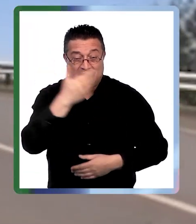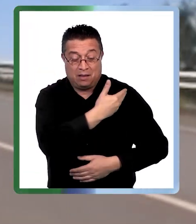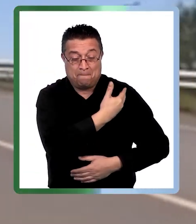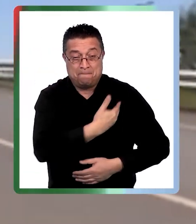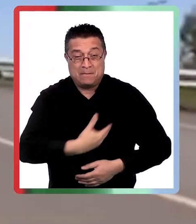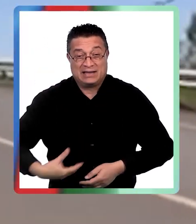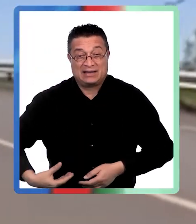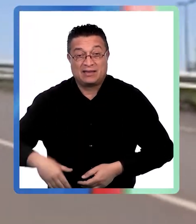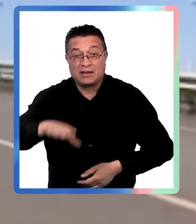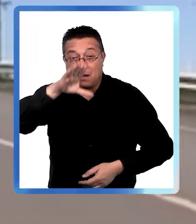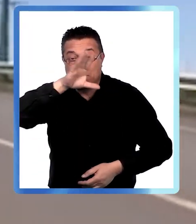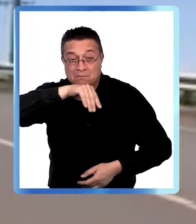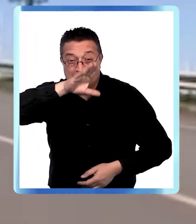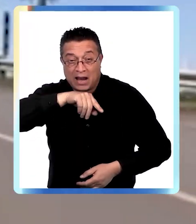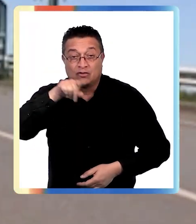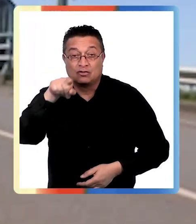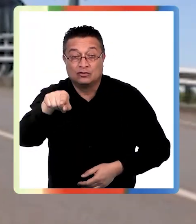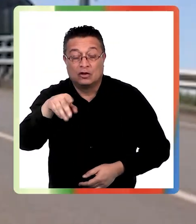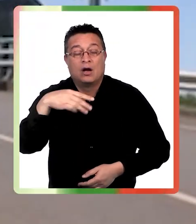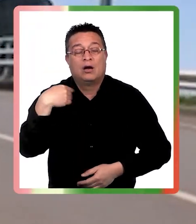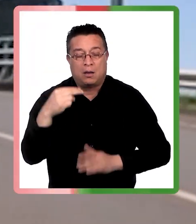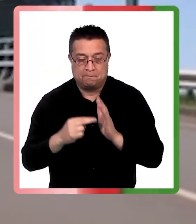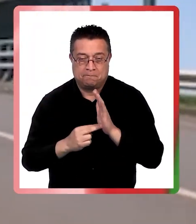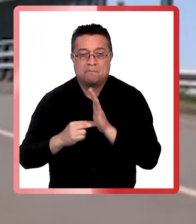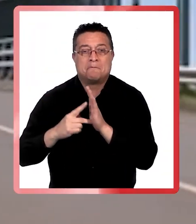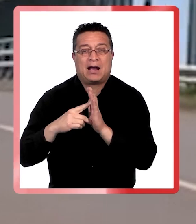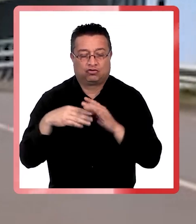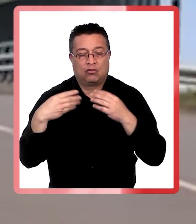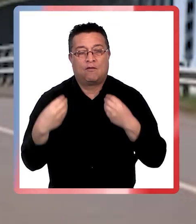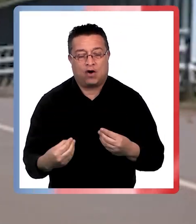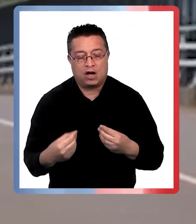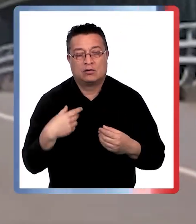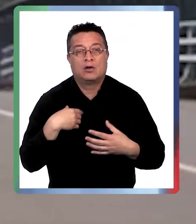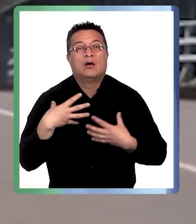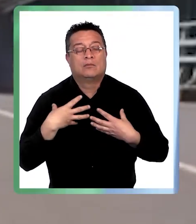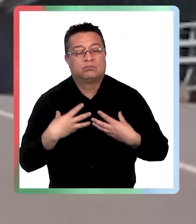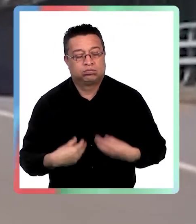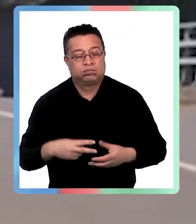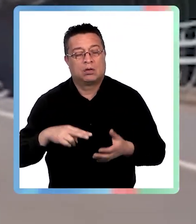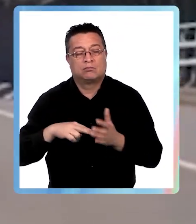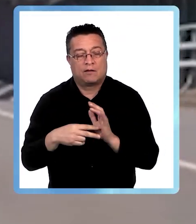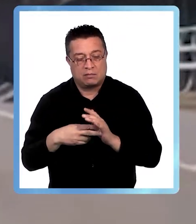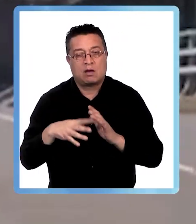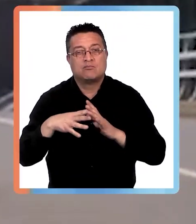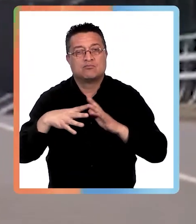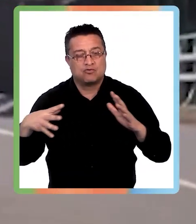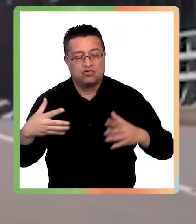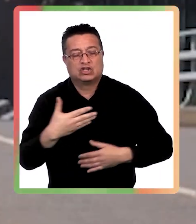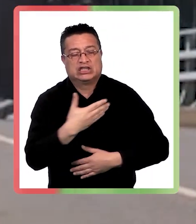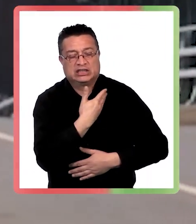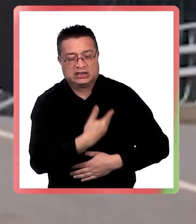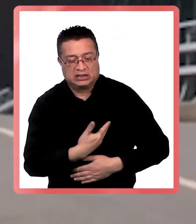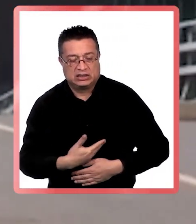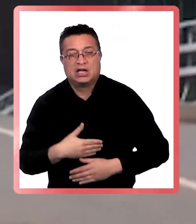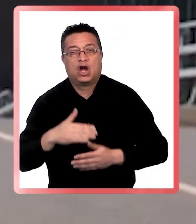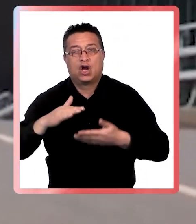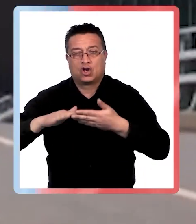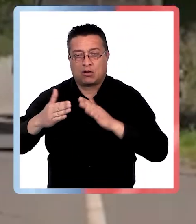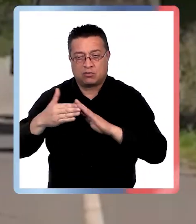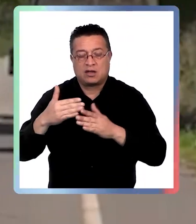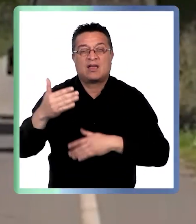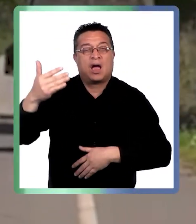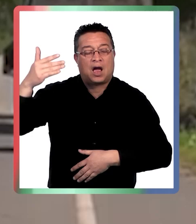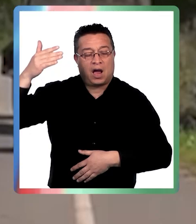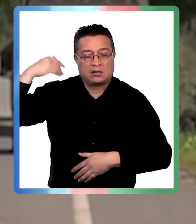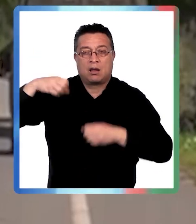Elwin, fue un gran paso y eso permitió ir sanando, digamos, algunos de los temas más dramáticos que había de comunidades que habían en